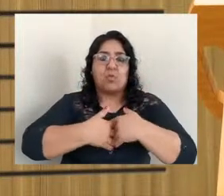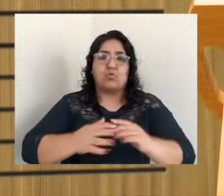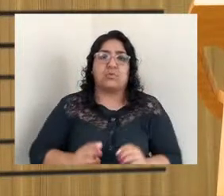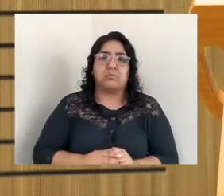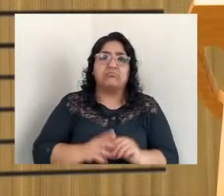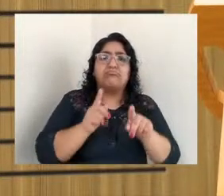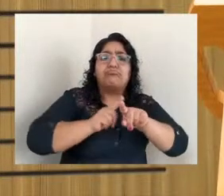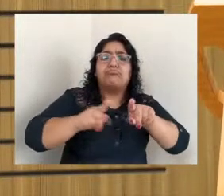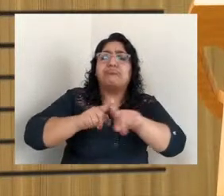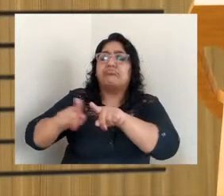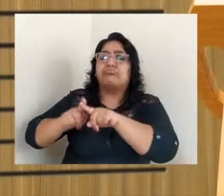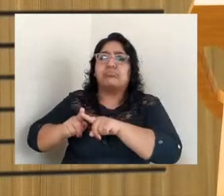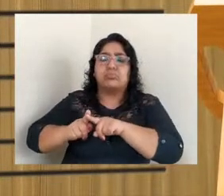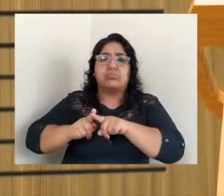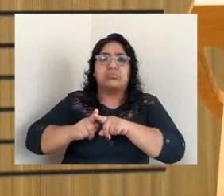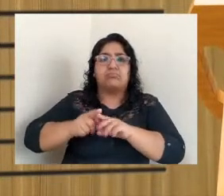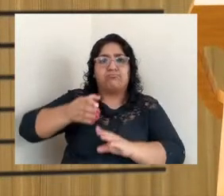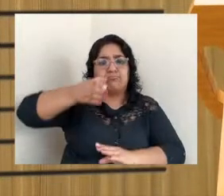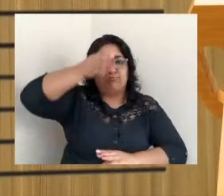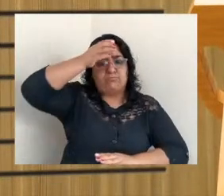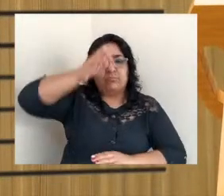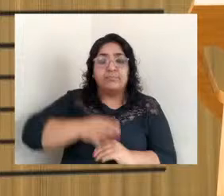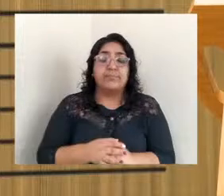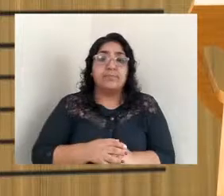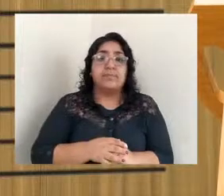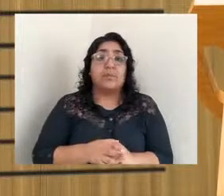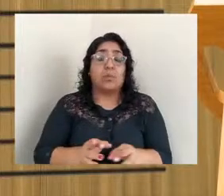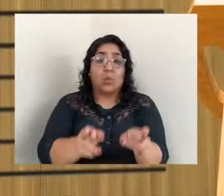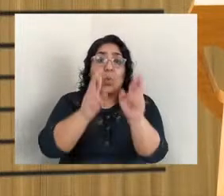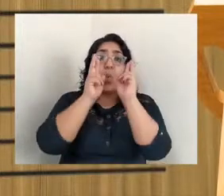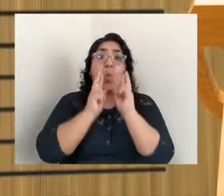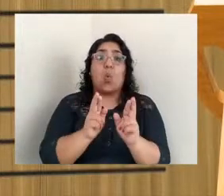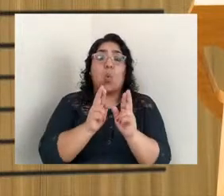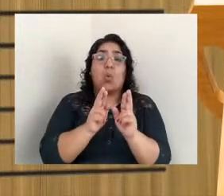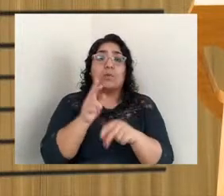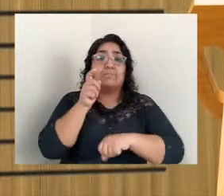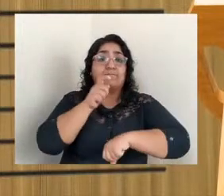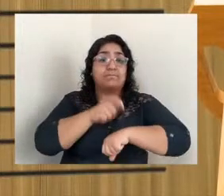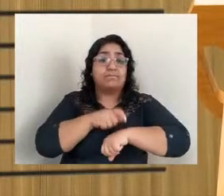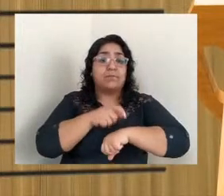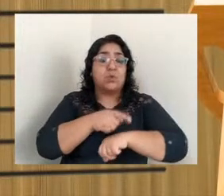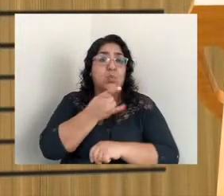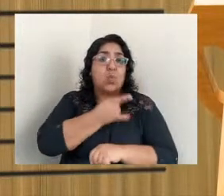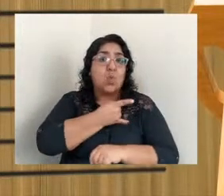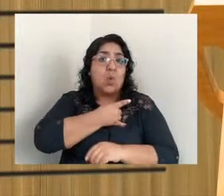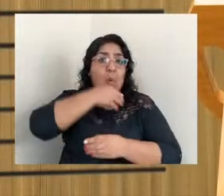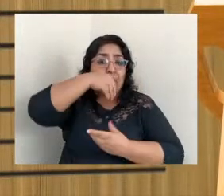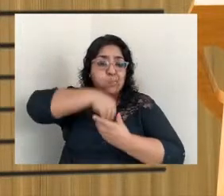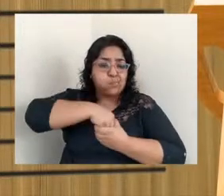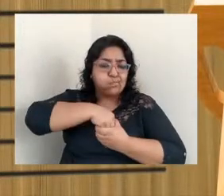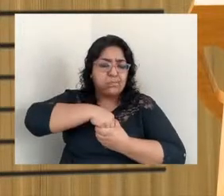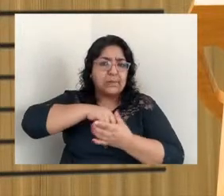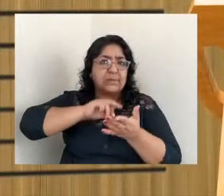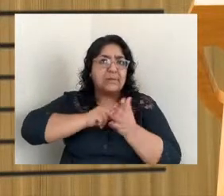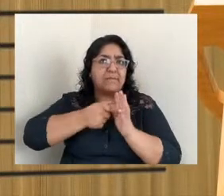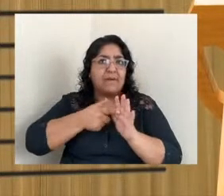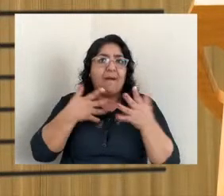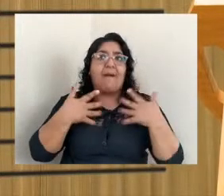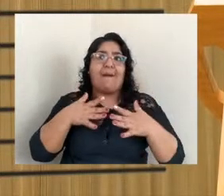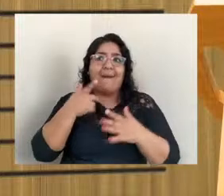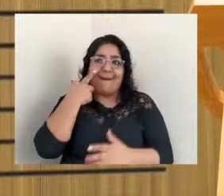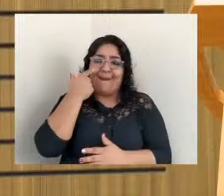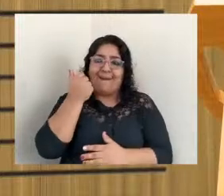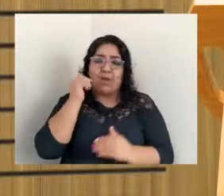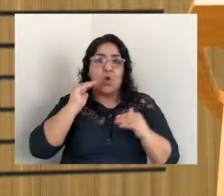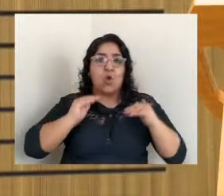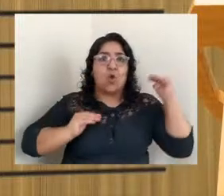las diferentes áreas de conocimiento. Espero que durante el tiempo de permanencia en la universidad no solo se lleven